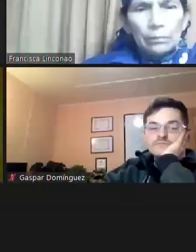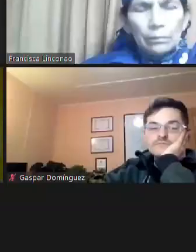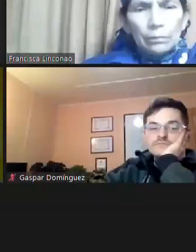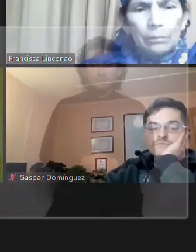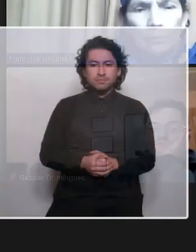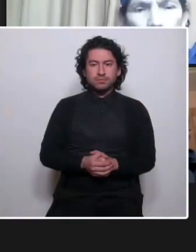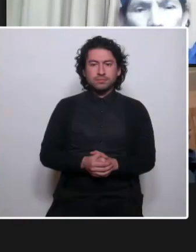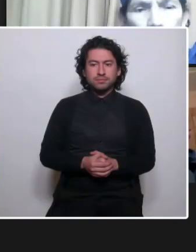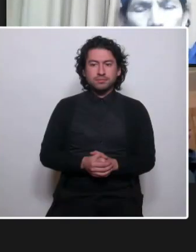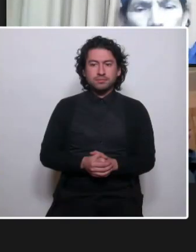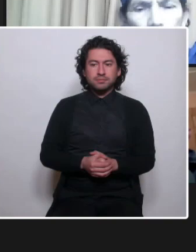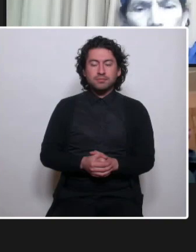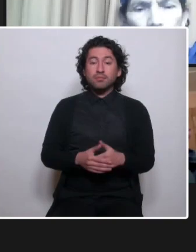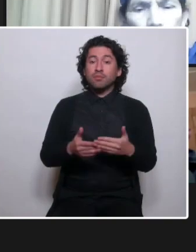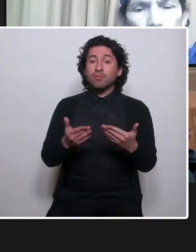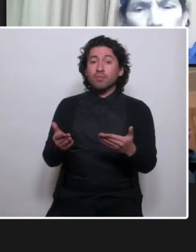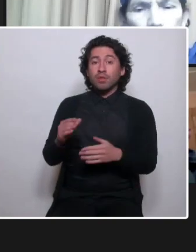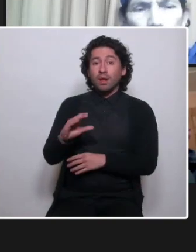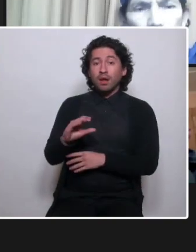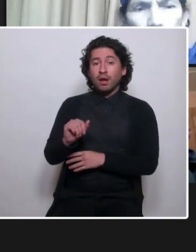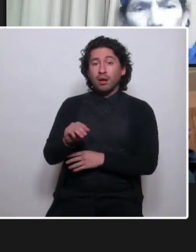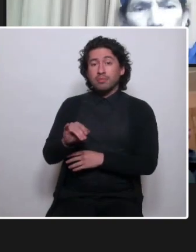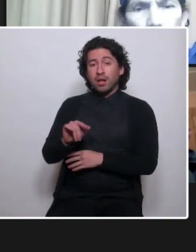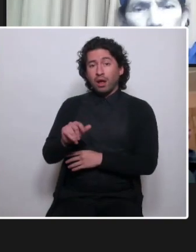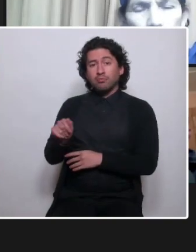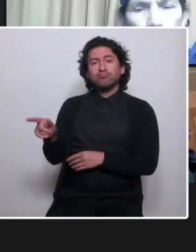¿Cómo vota convencional Camila Zárate?